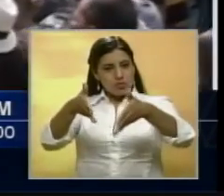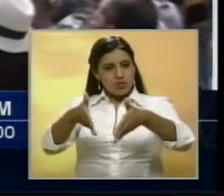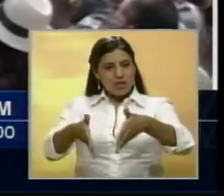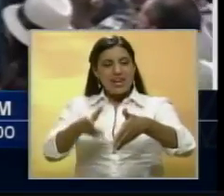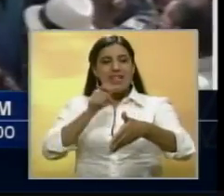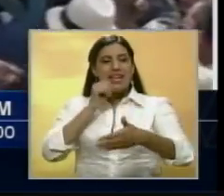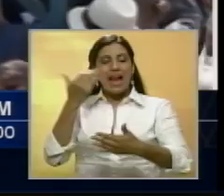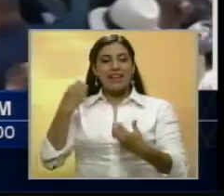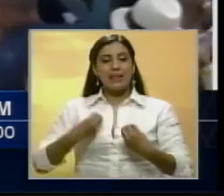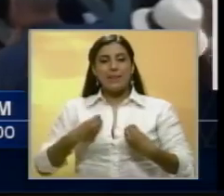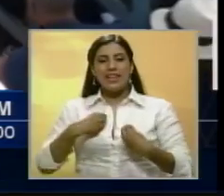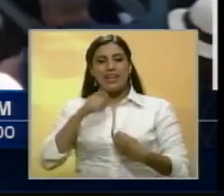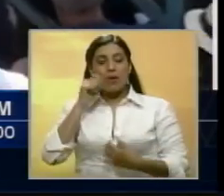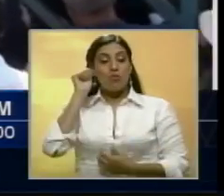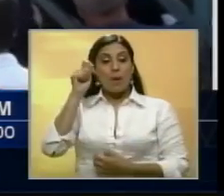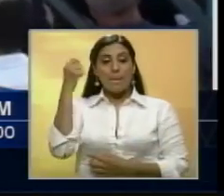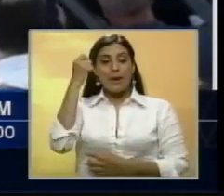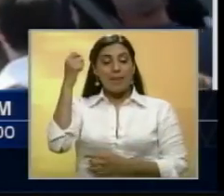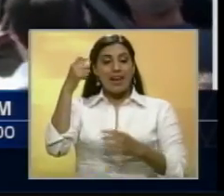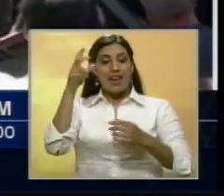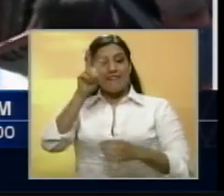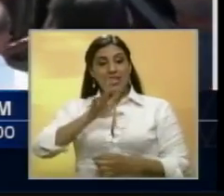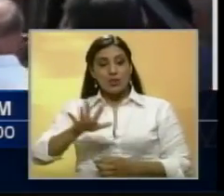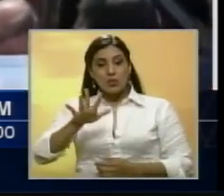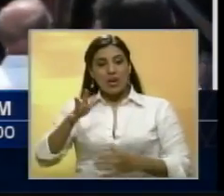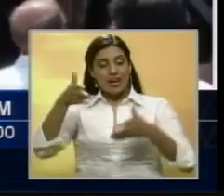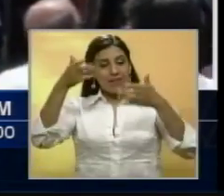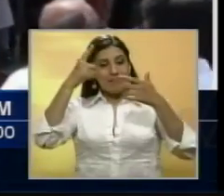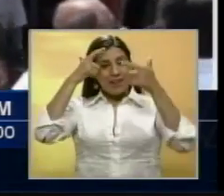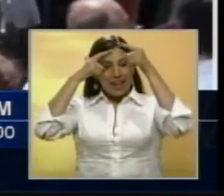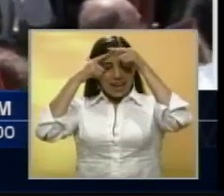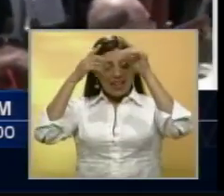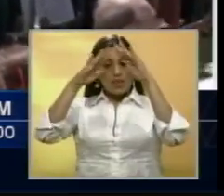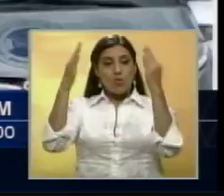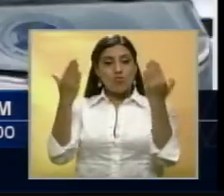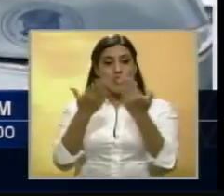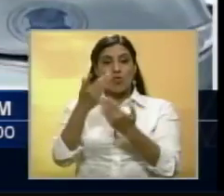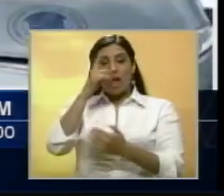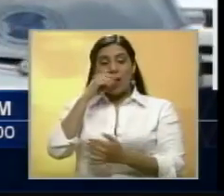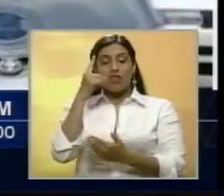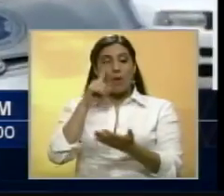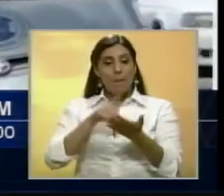quien fuera en vida la primera venezolana en coronarse como reina del mundo en el año